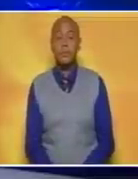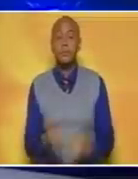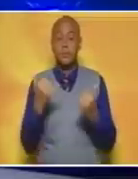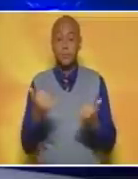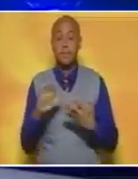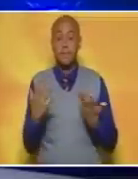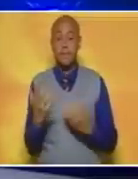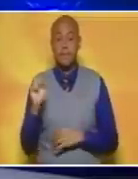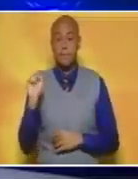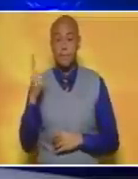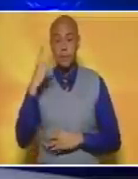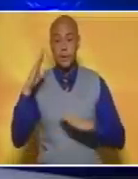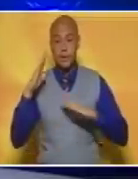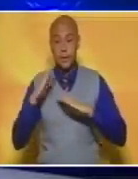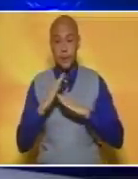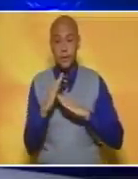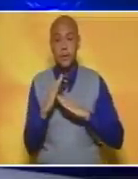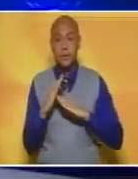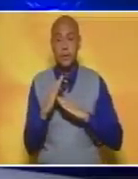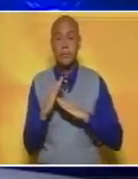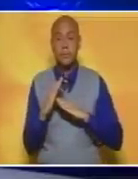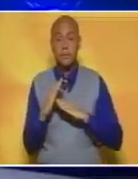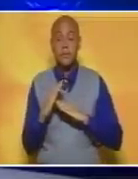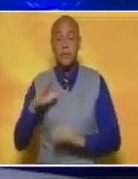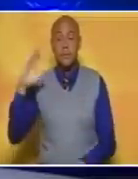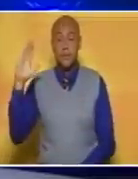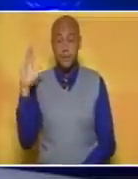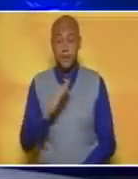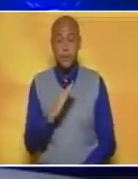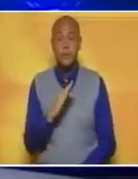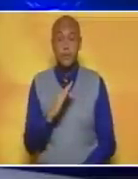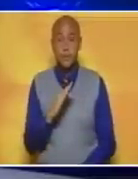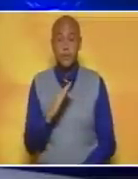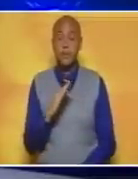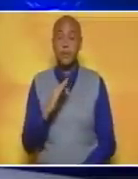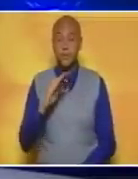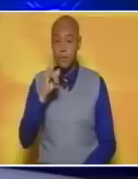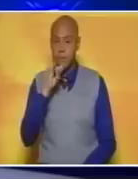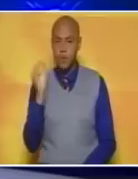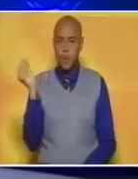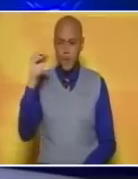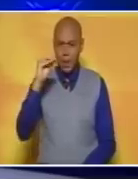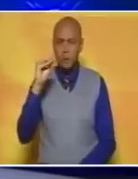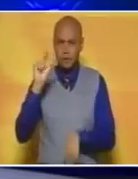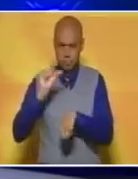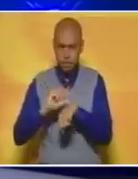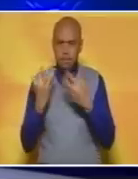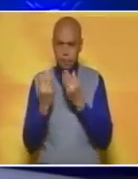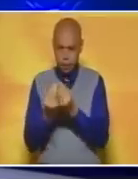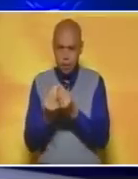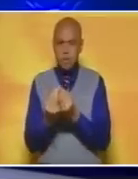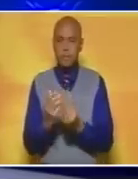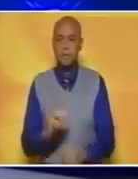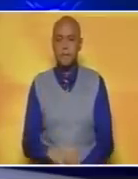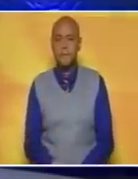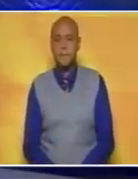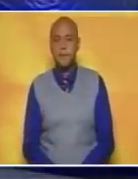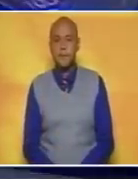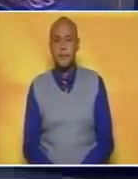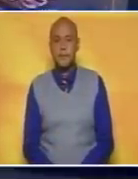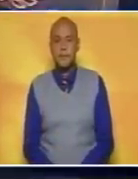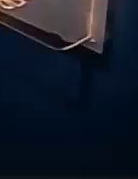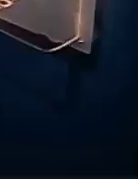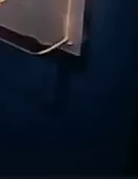Amigos, momento de hacer nuestra primera pausa. Al regreso venimos con más información, así que quédense allí, no se aparten.